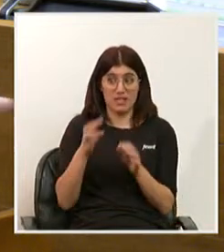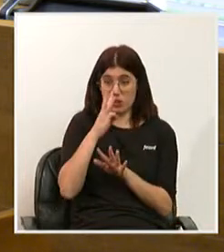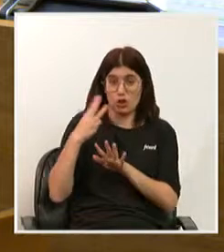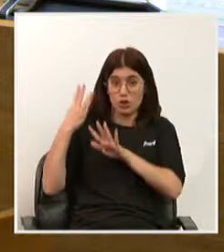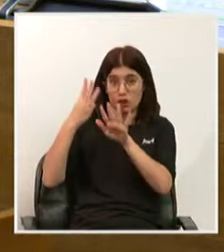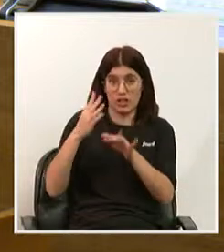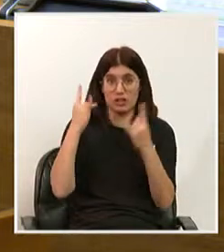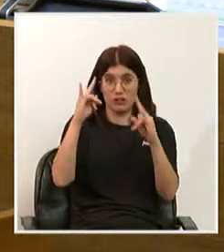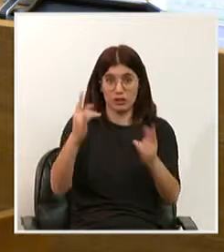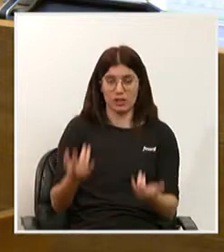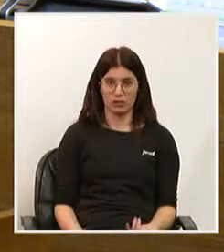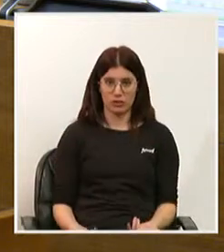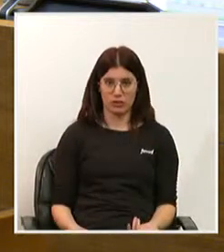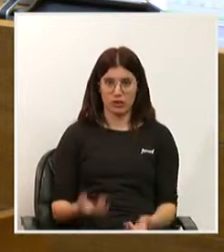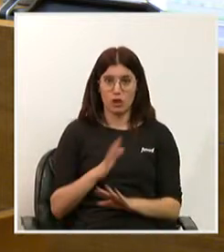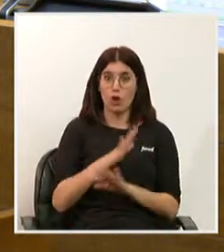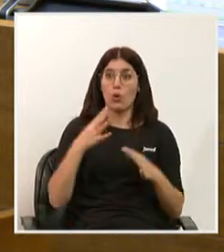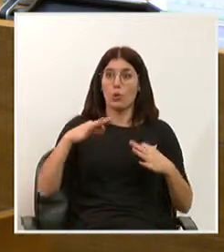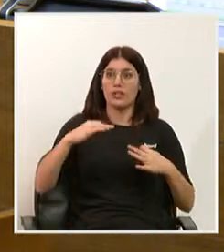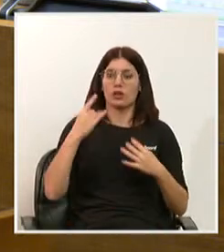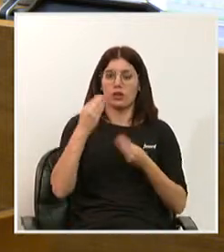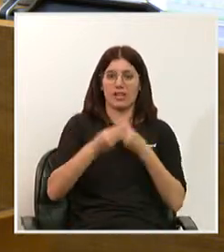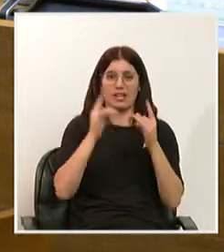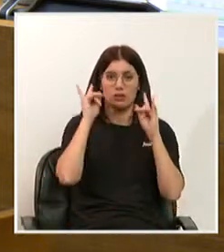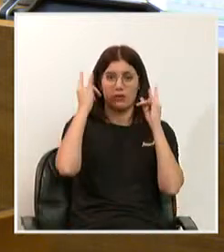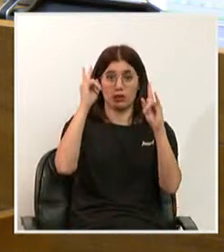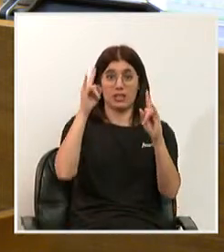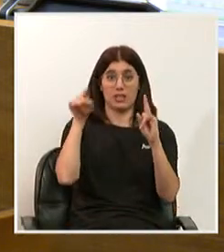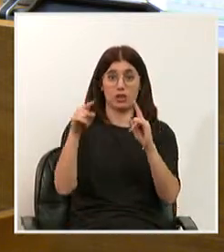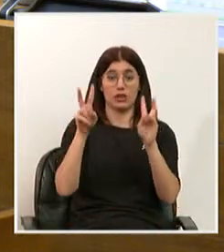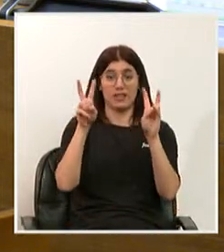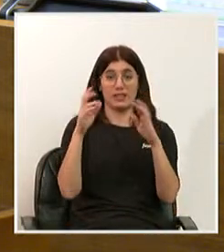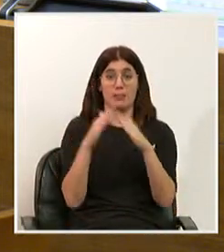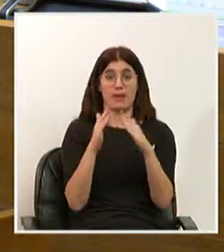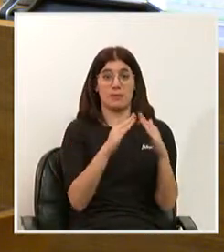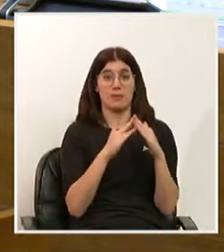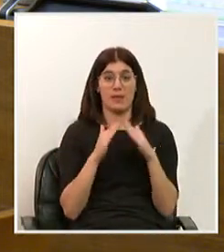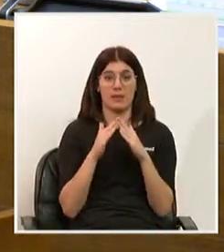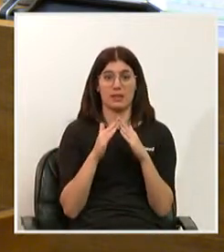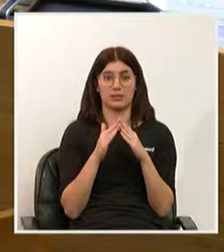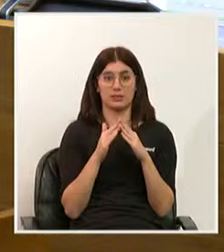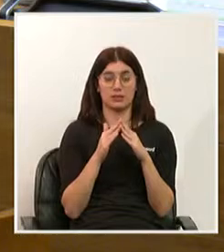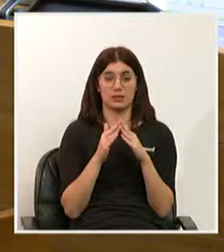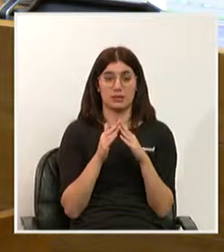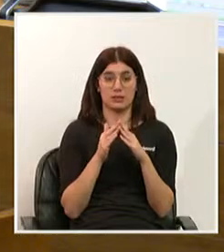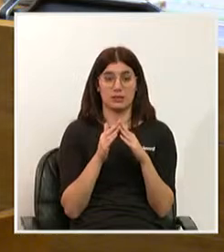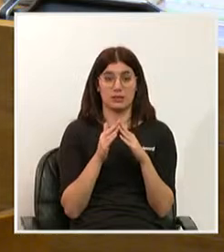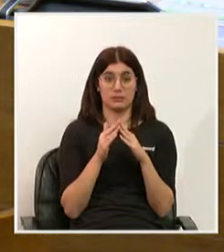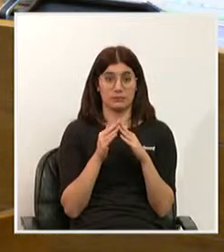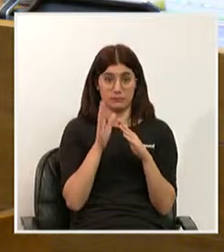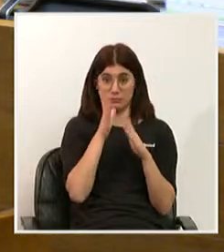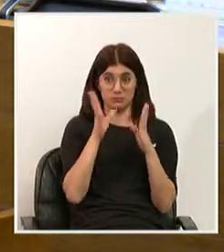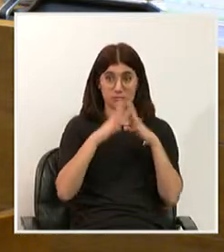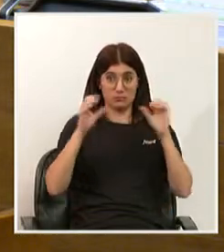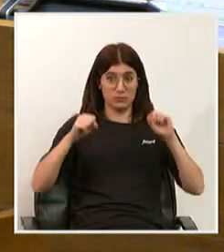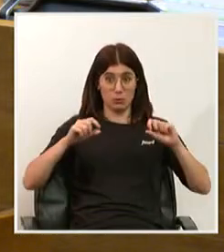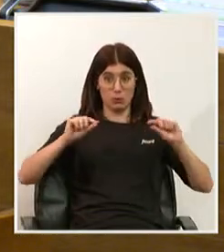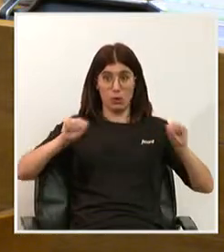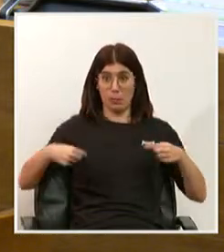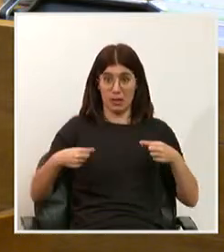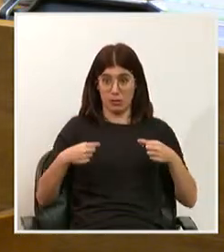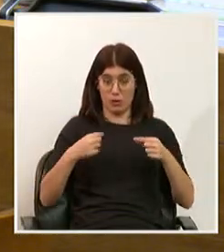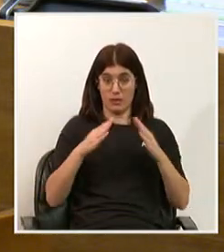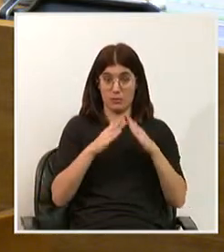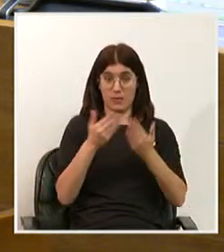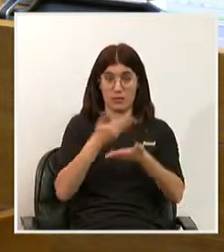botánic no lo único que ha hecho el botanic en materia de vivienda en cuanto al ivf ha sido un convenio de viviendas colaborativas que